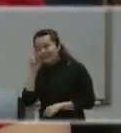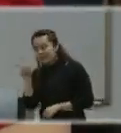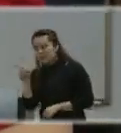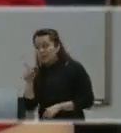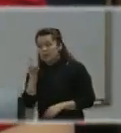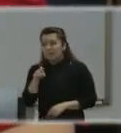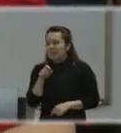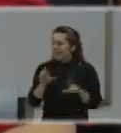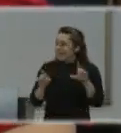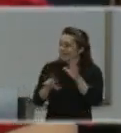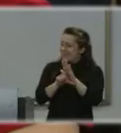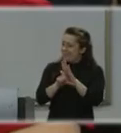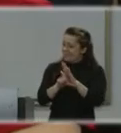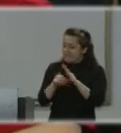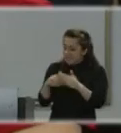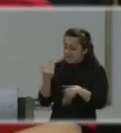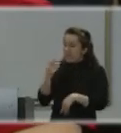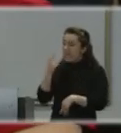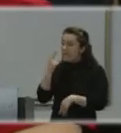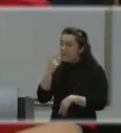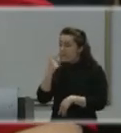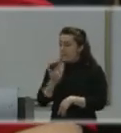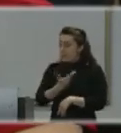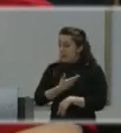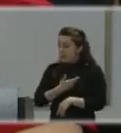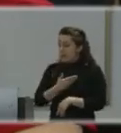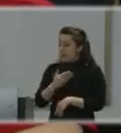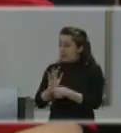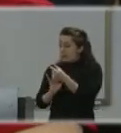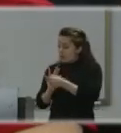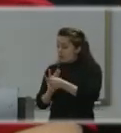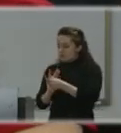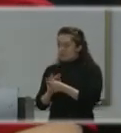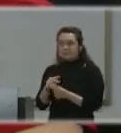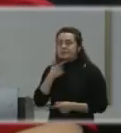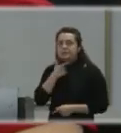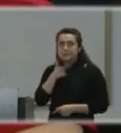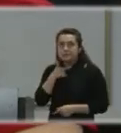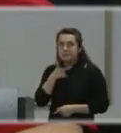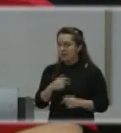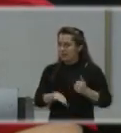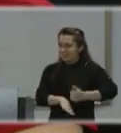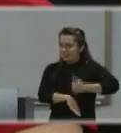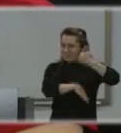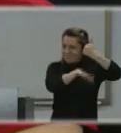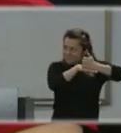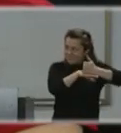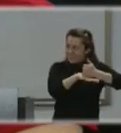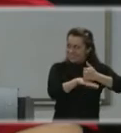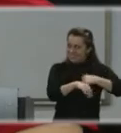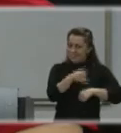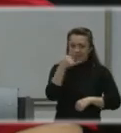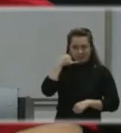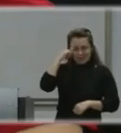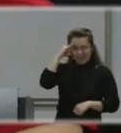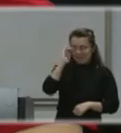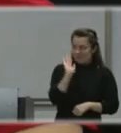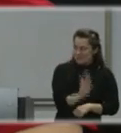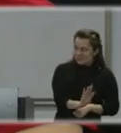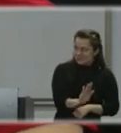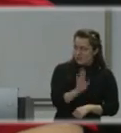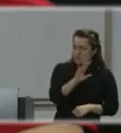iniciarla para cónyuges, padres, una que no nos gusta ni cinco, directores de clínicas psiquiátricas respecto de los pacientes